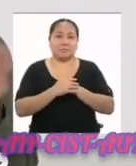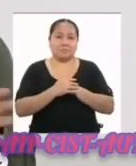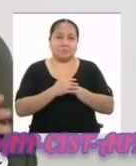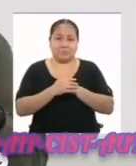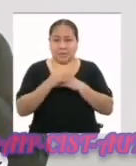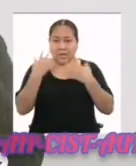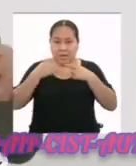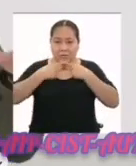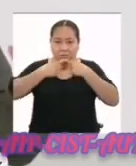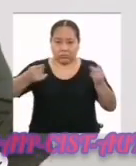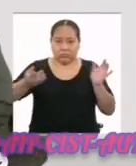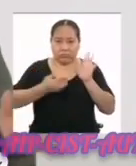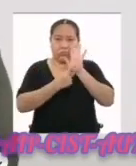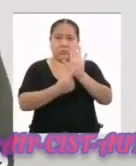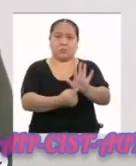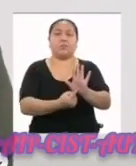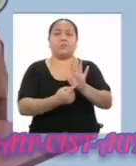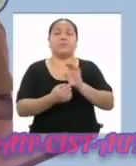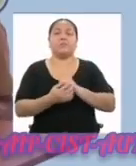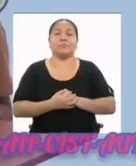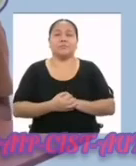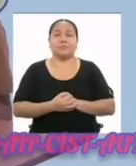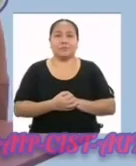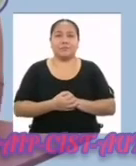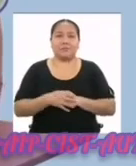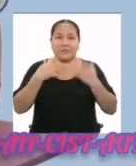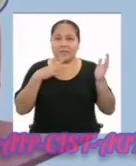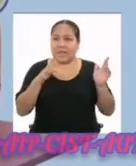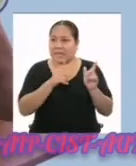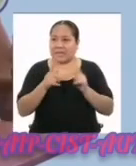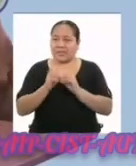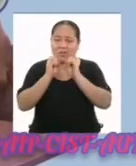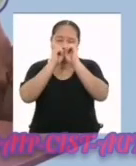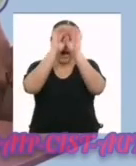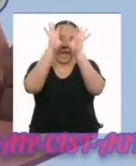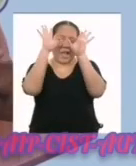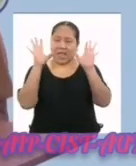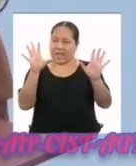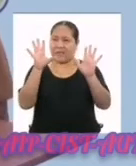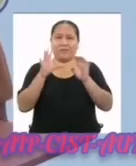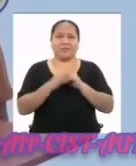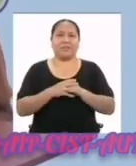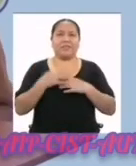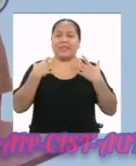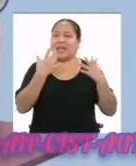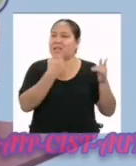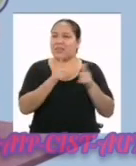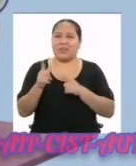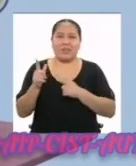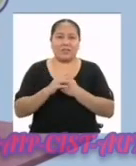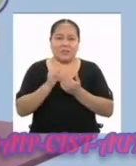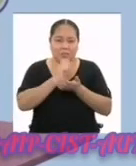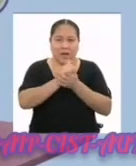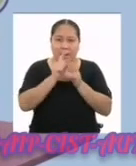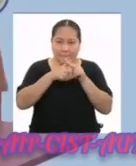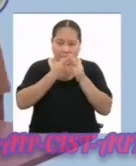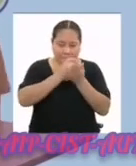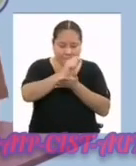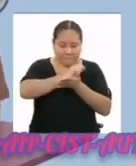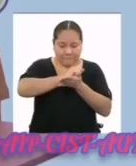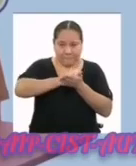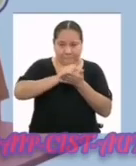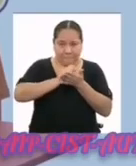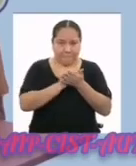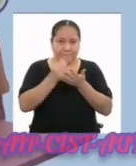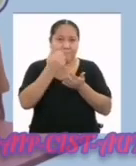sea publicado o difundido. Ahora sí, todo quedó clarísimo. Ya estoy listo para empezar a escribir la versión final